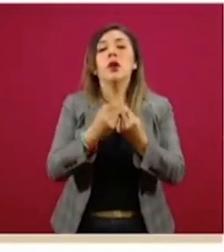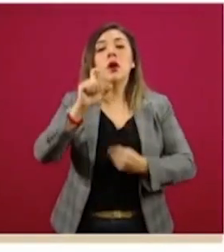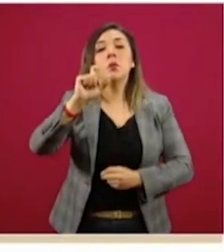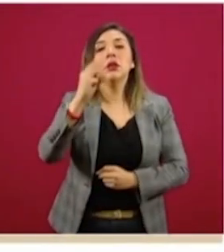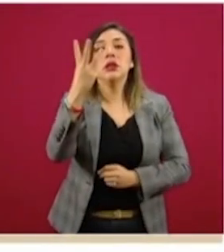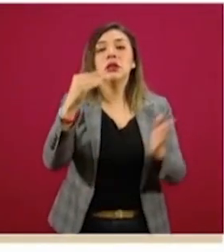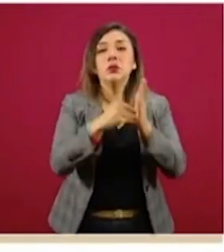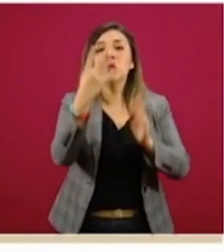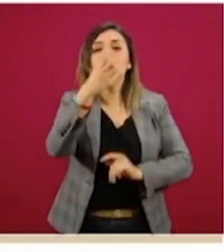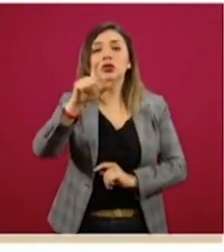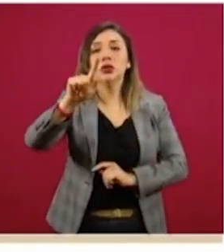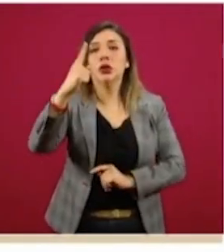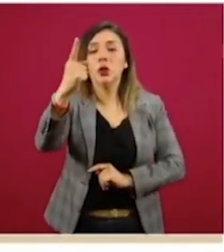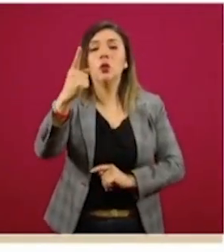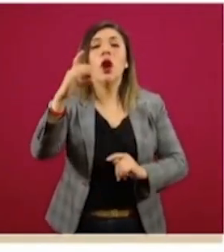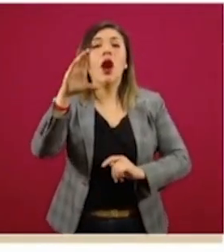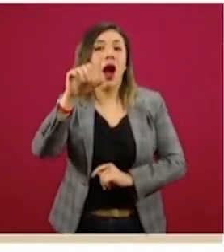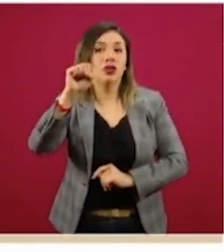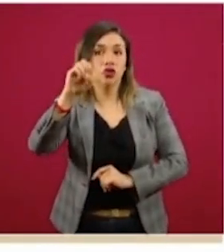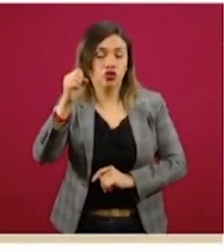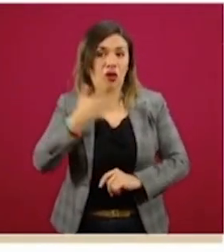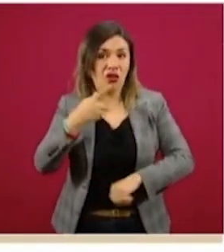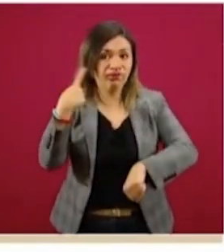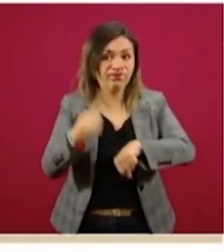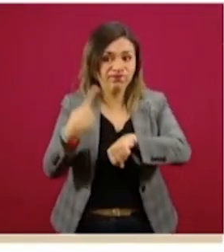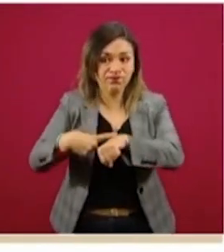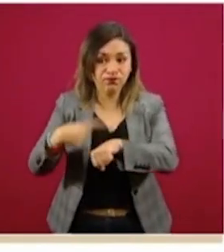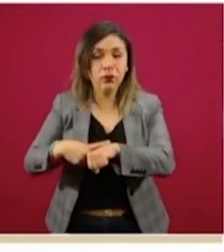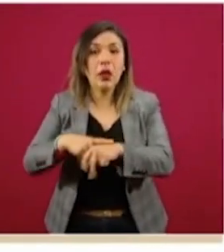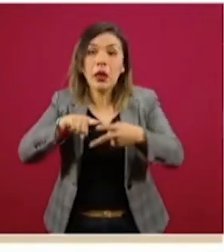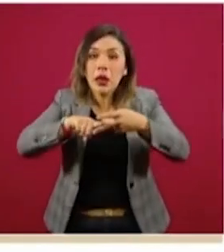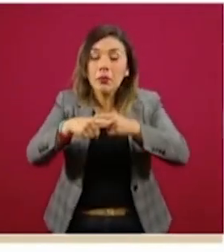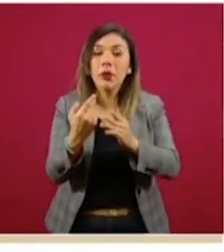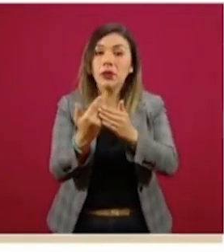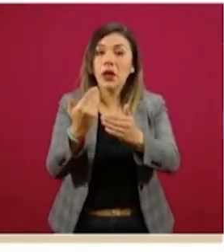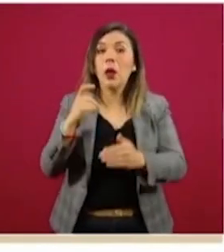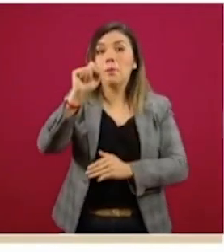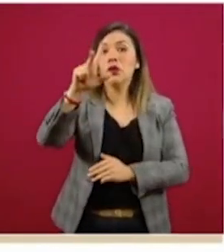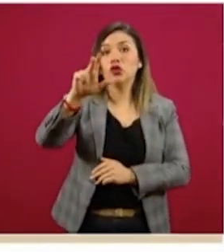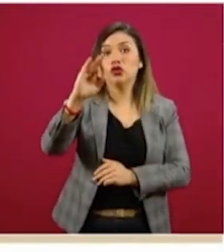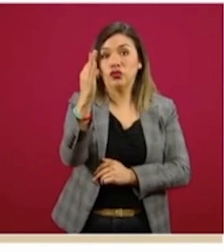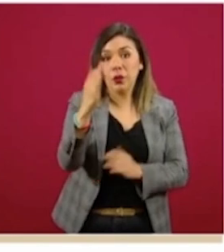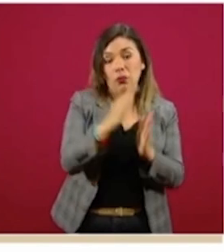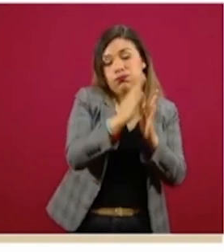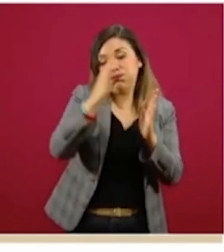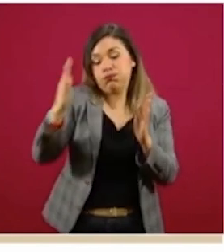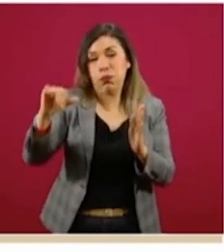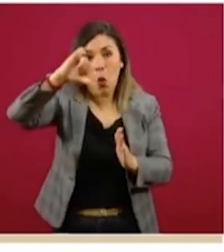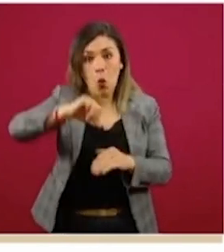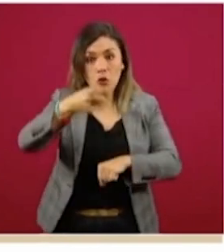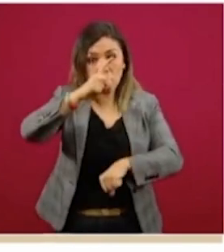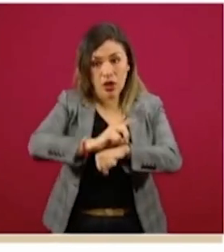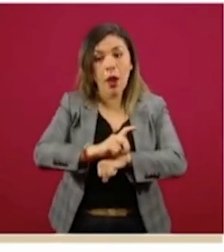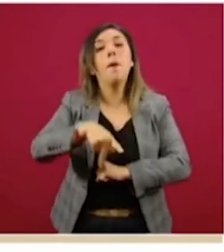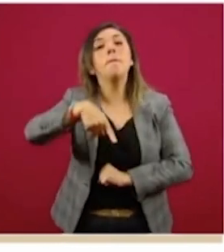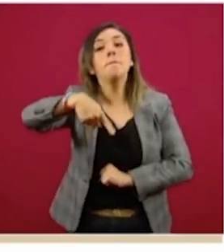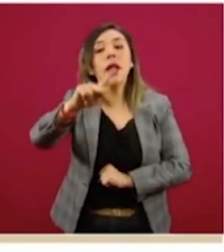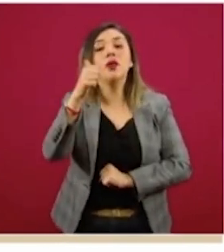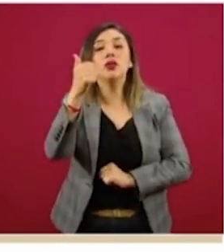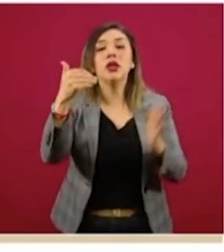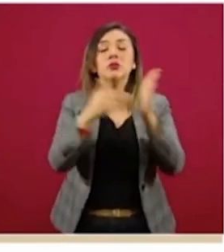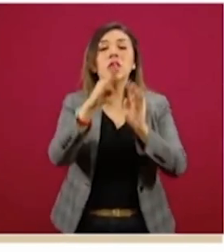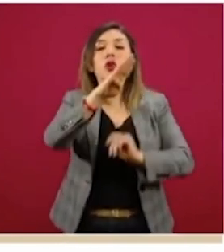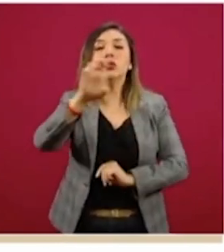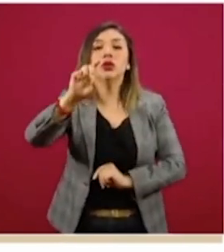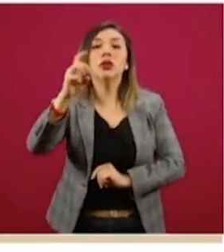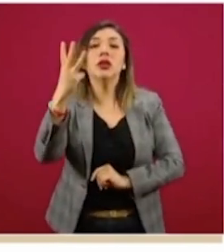23.471 casos hasta el día de hoy y desde el 28 de febrero, fecha del primer caso, pero 6.933 de ellos son